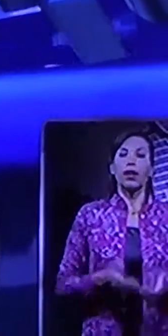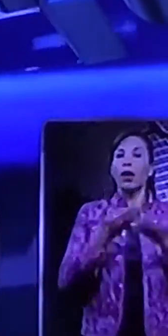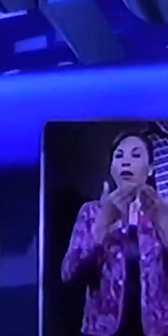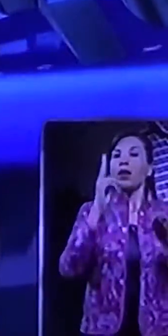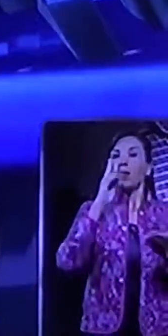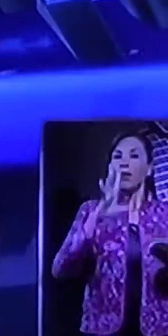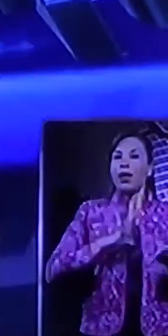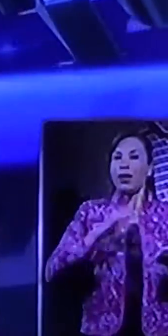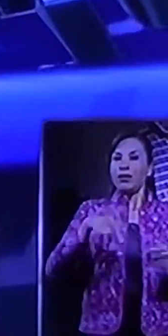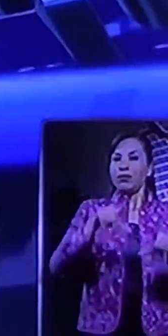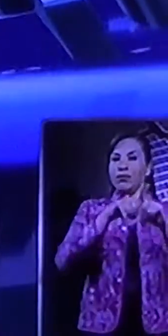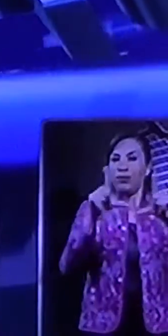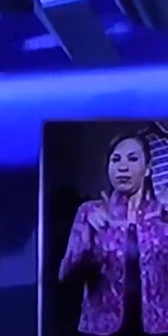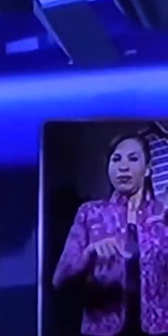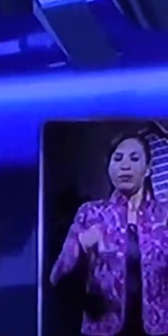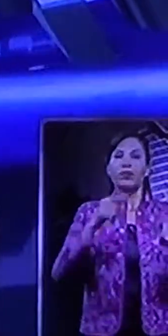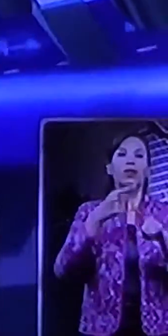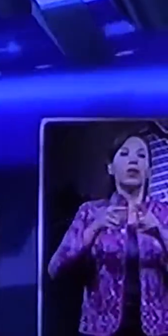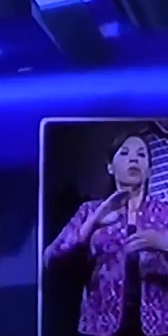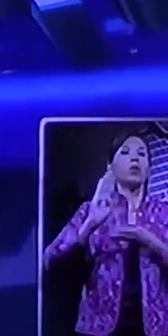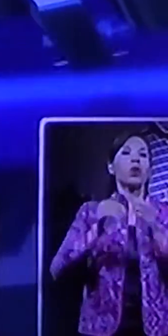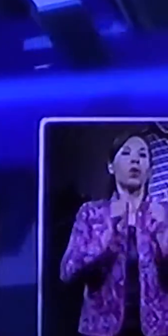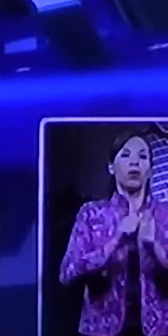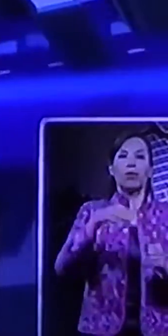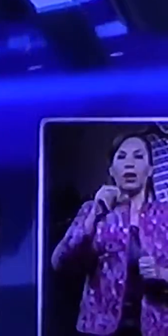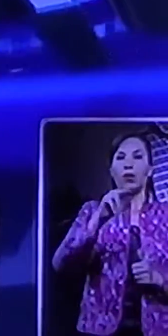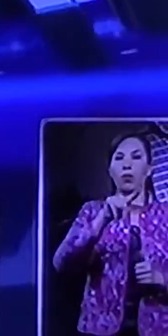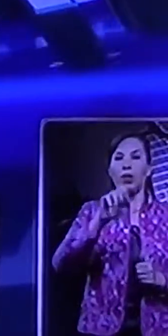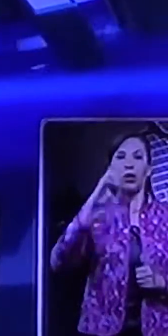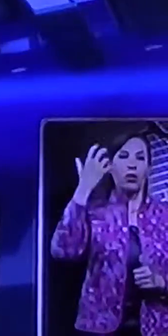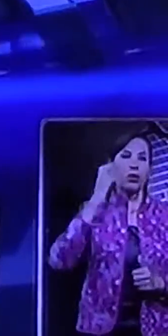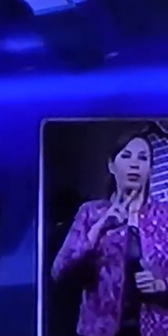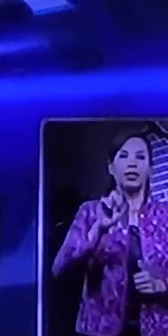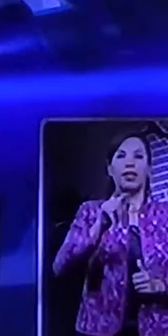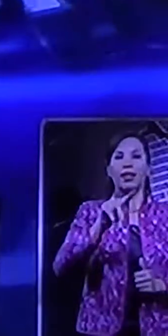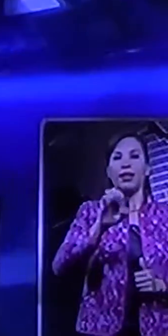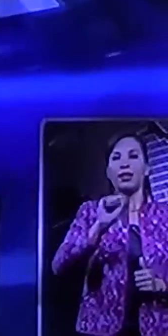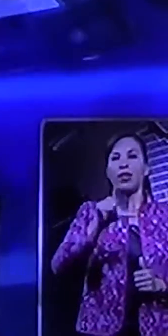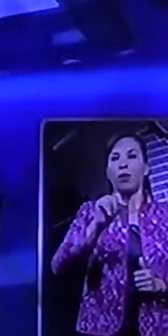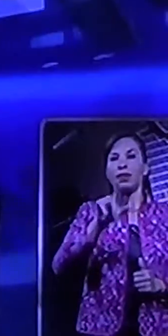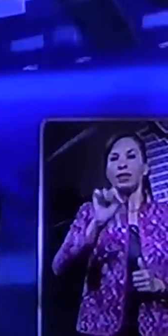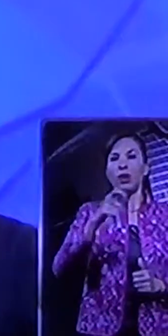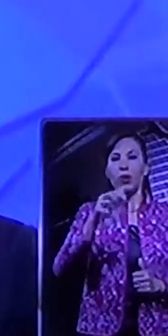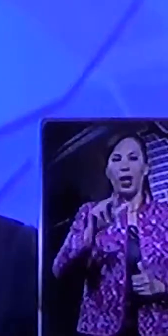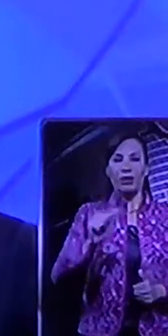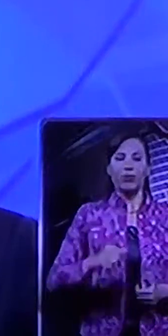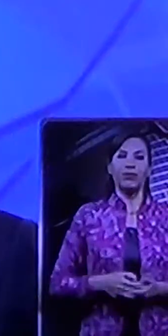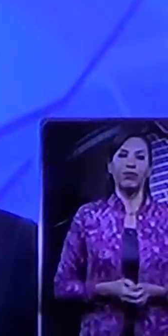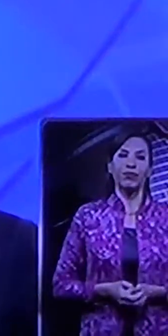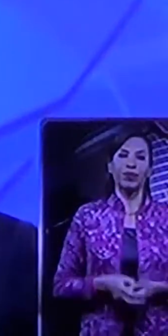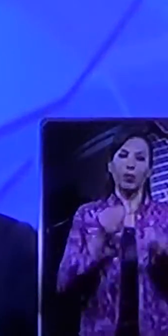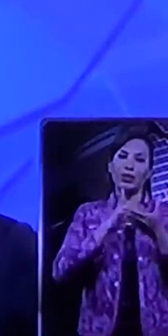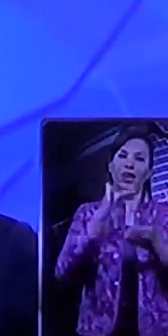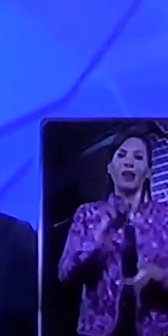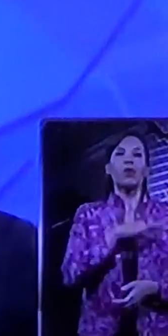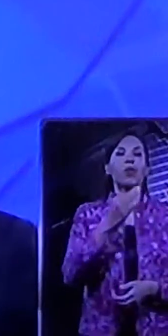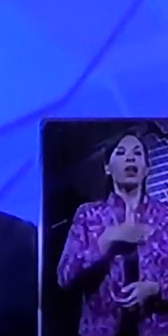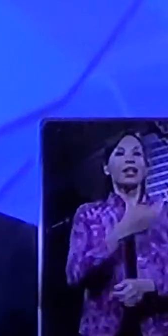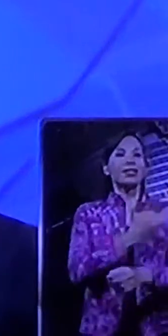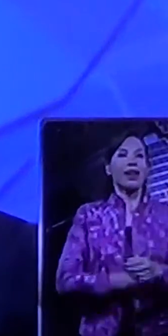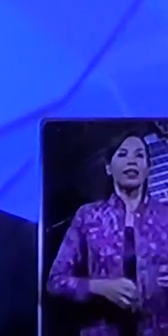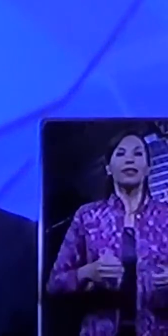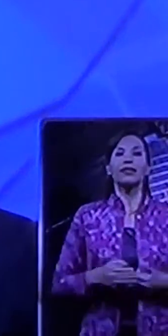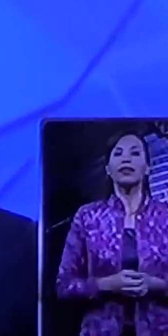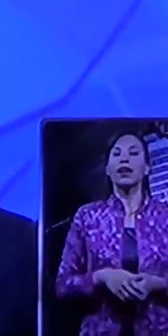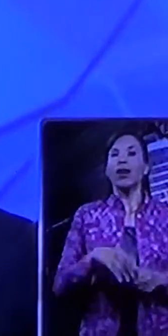Y hacemos ahora un breve recorrido por la República Mexicana y el mundo con Marilu Bello y Vicente López Segura. Gracias, Lolita. Muy buenas